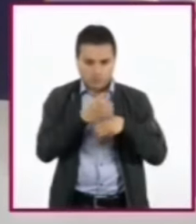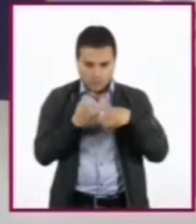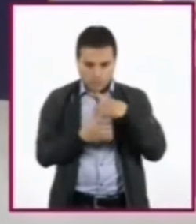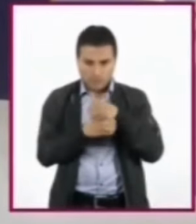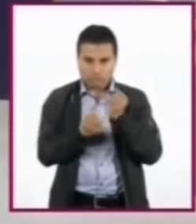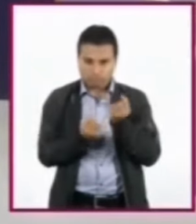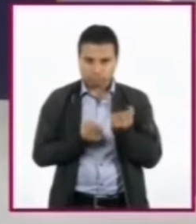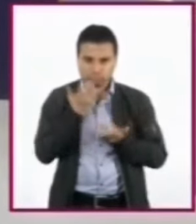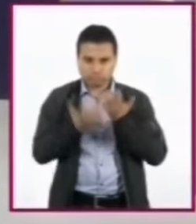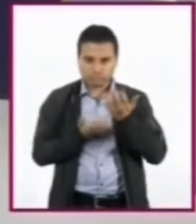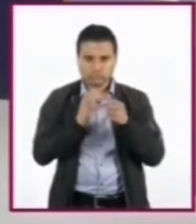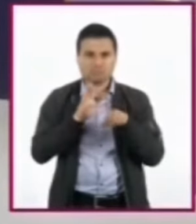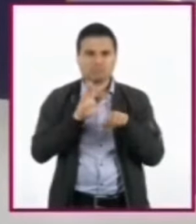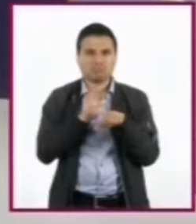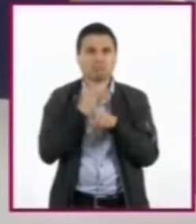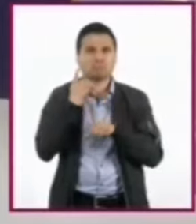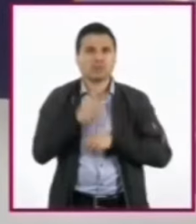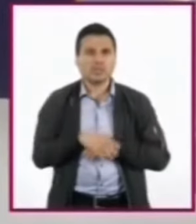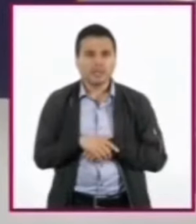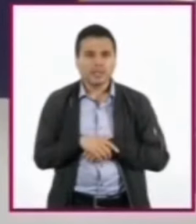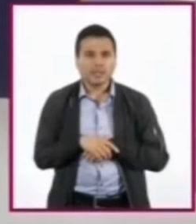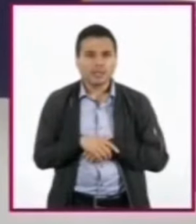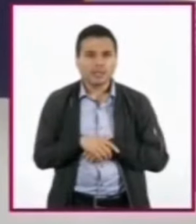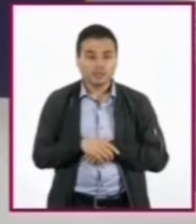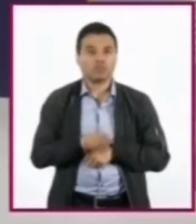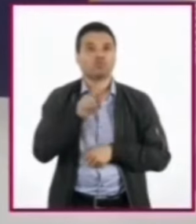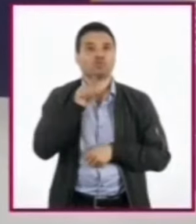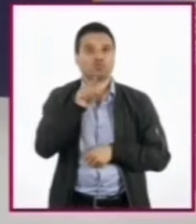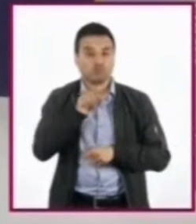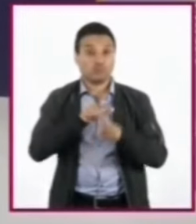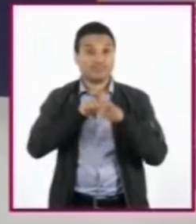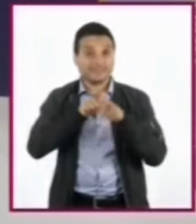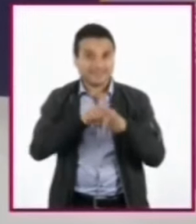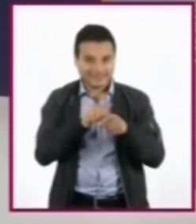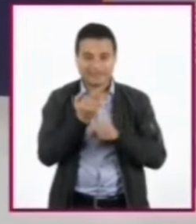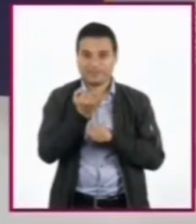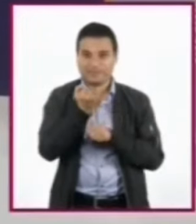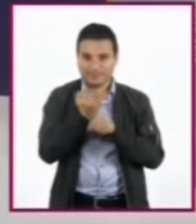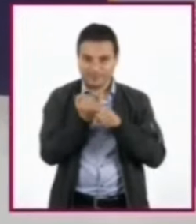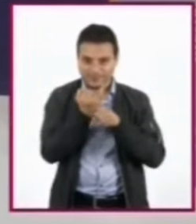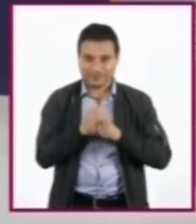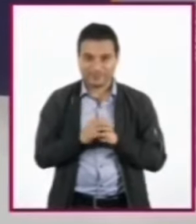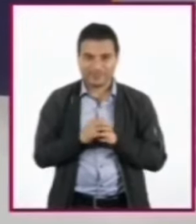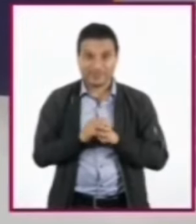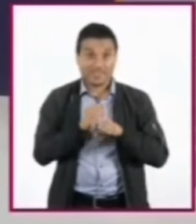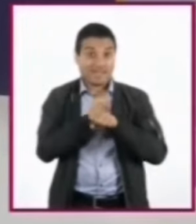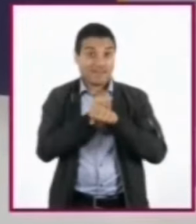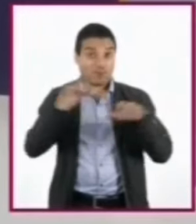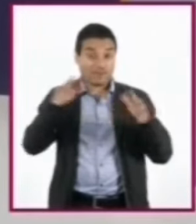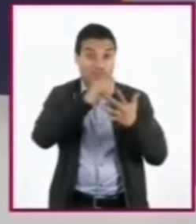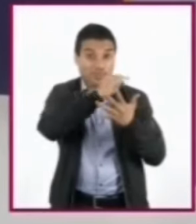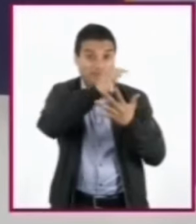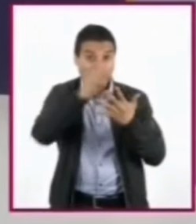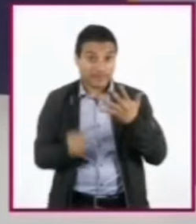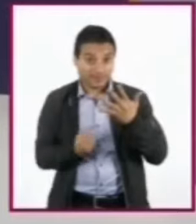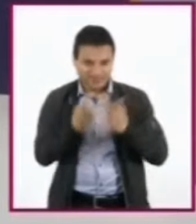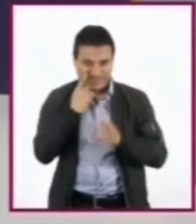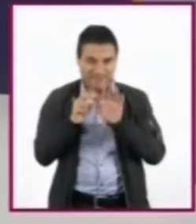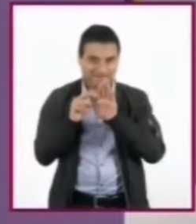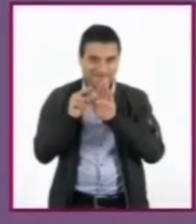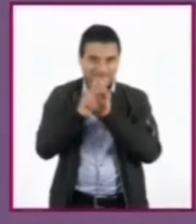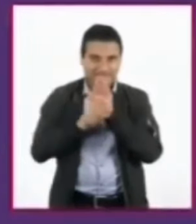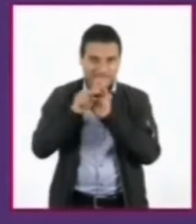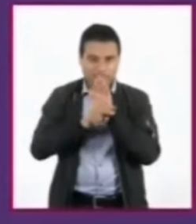cosas? Continúen la investigación para que contesten la pregunta. Analicen la información que se presenta en el siguiente